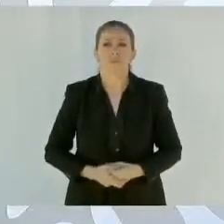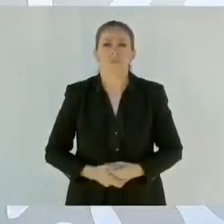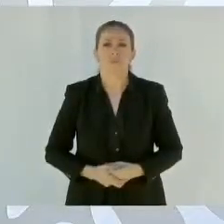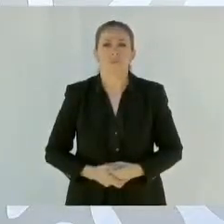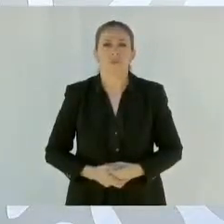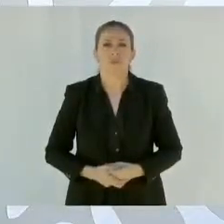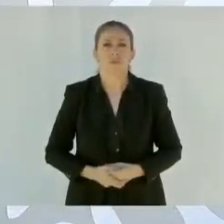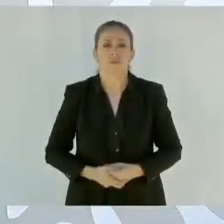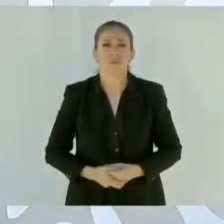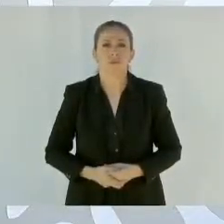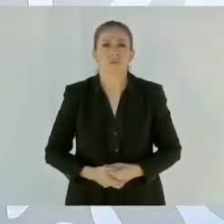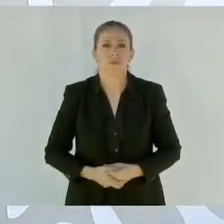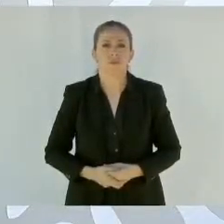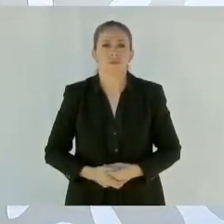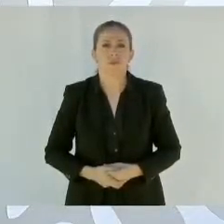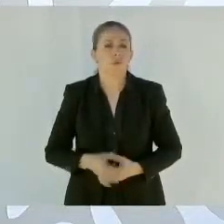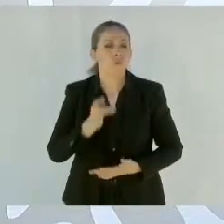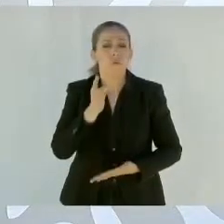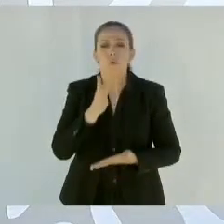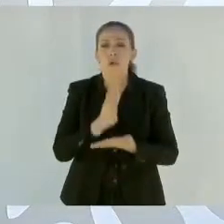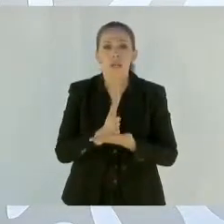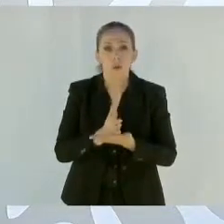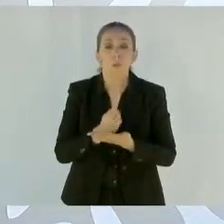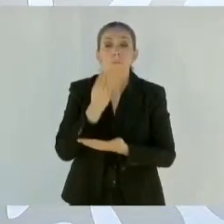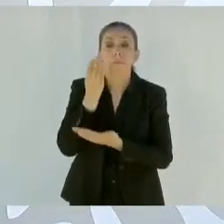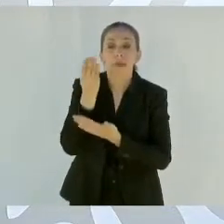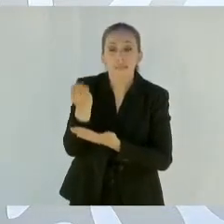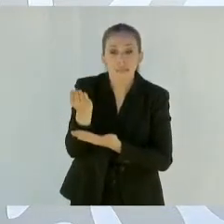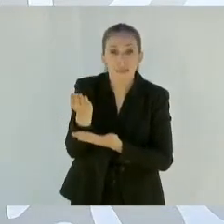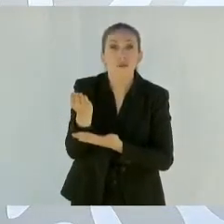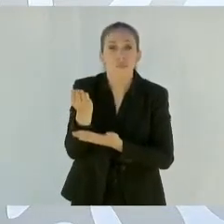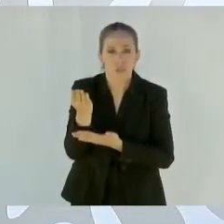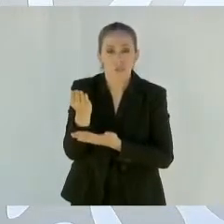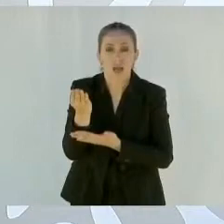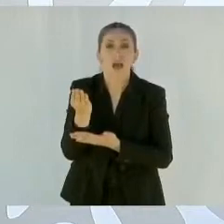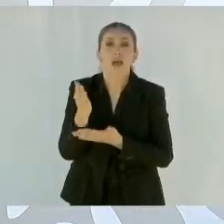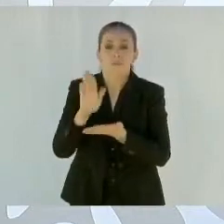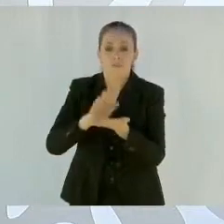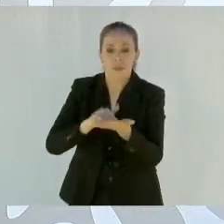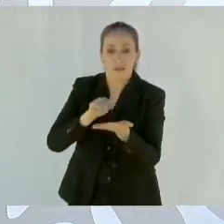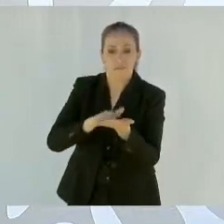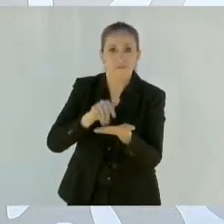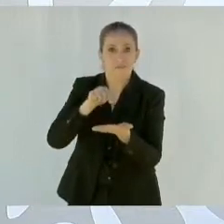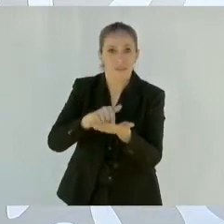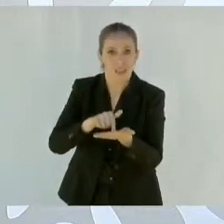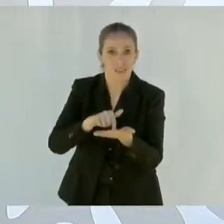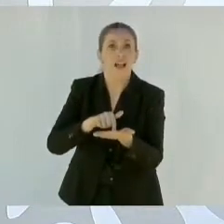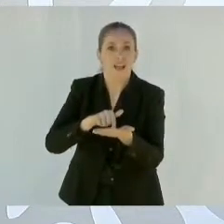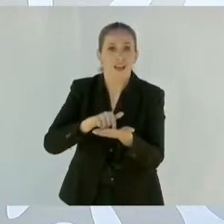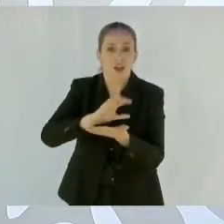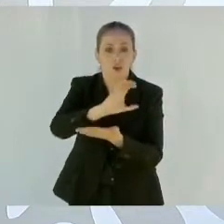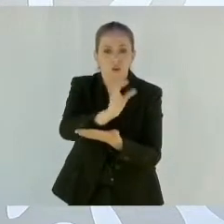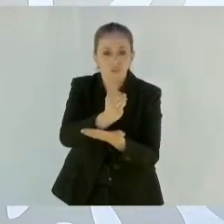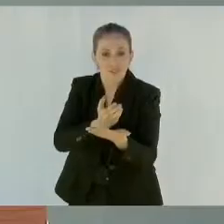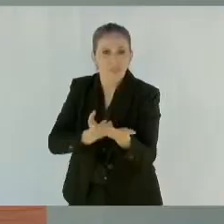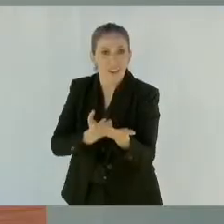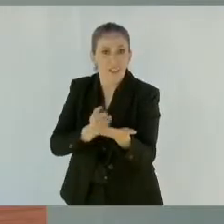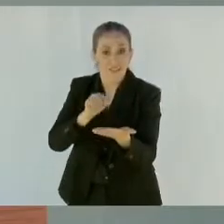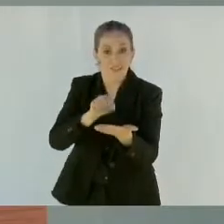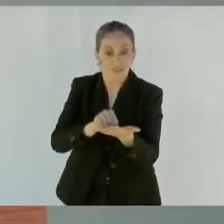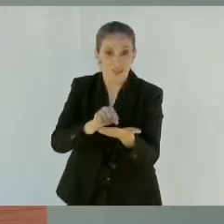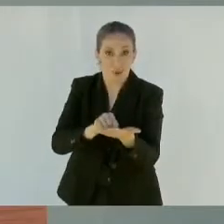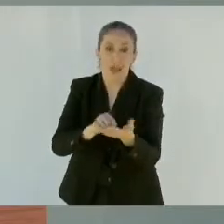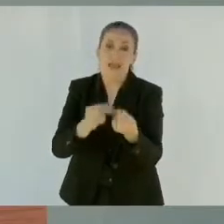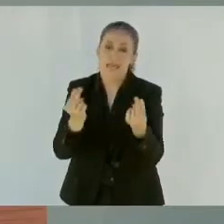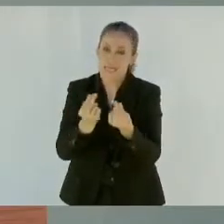solicitando que se anexen los contratos, que se vayan adquiriendo, que